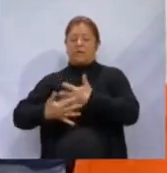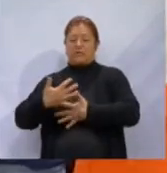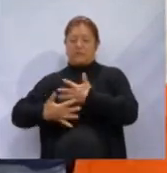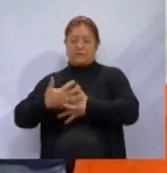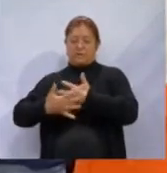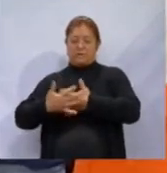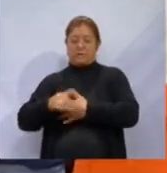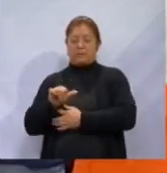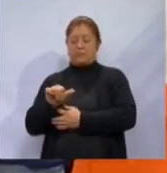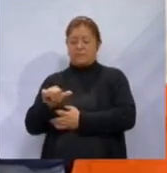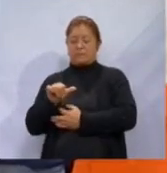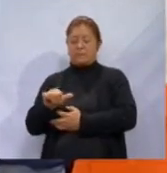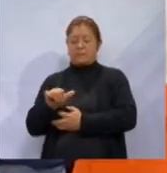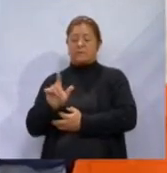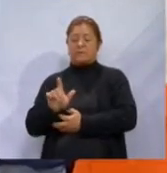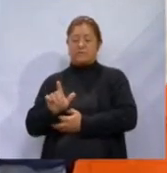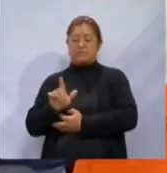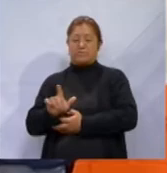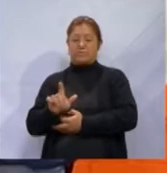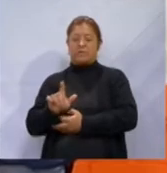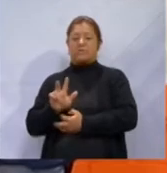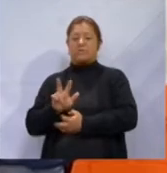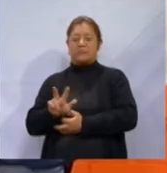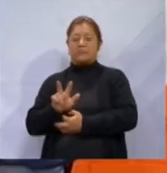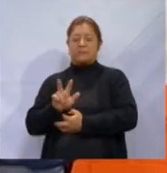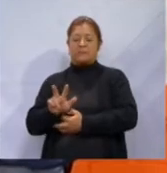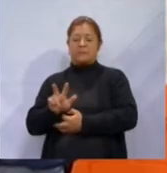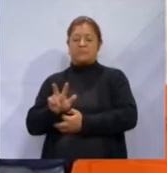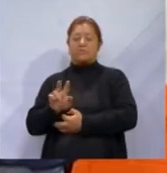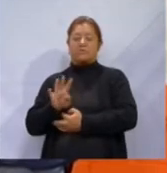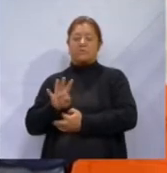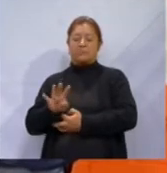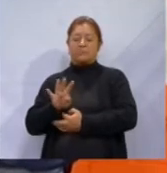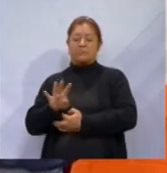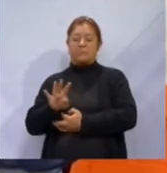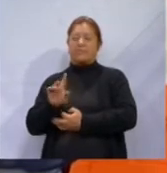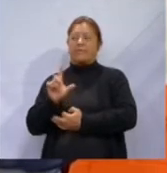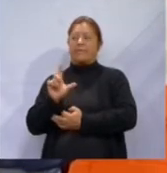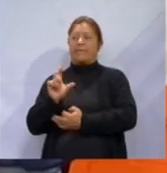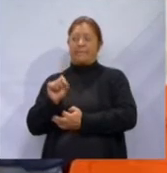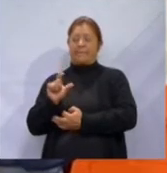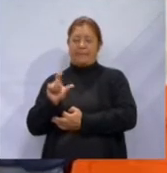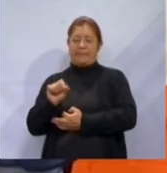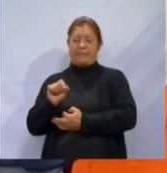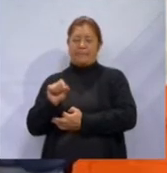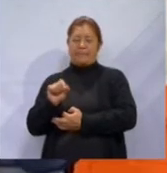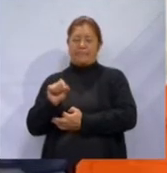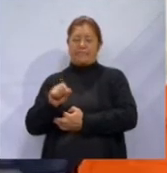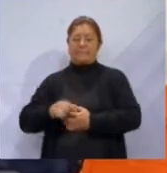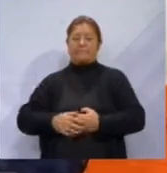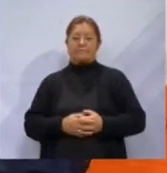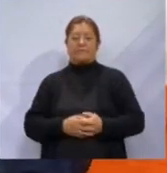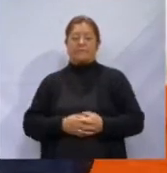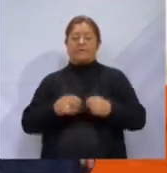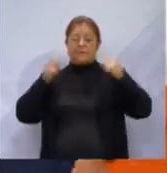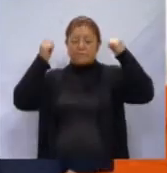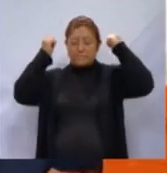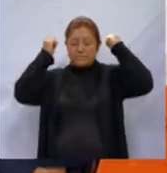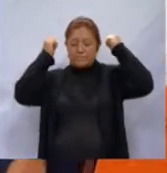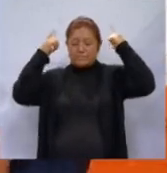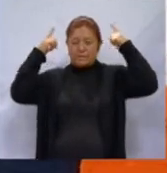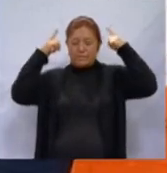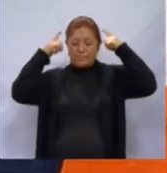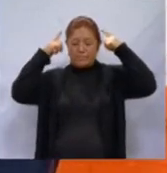14, 15, 16, 17, 18, 19, 20.